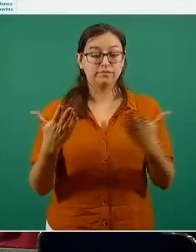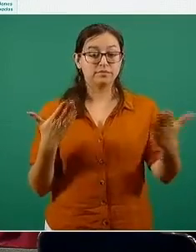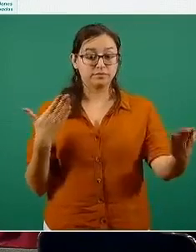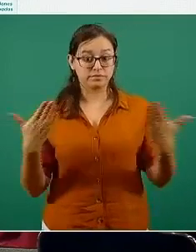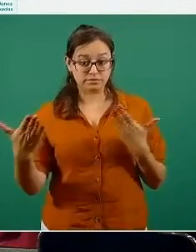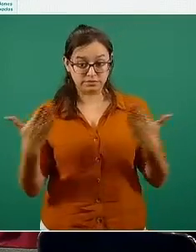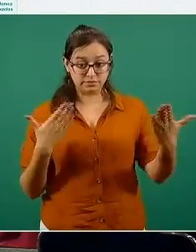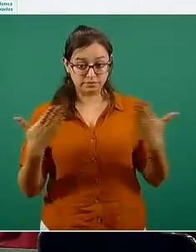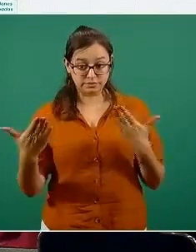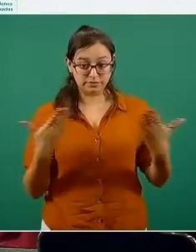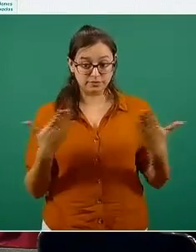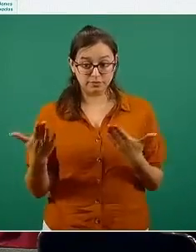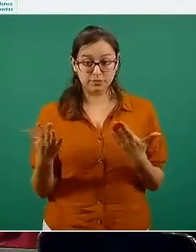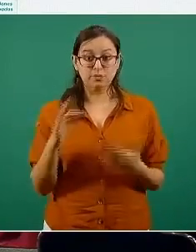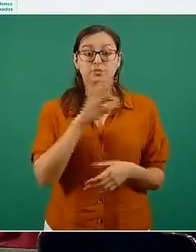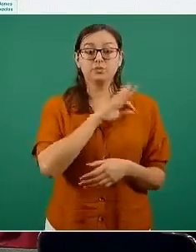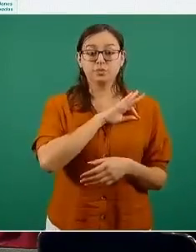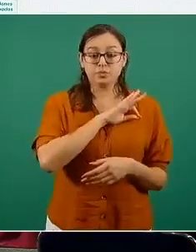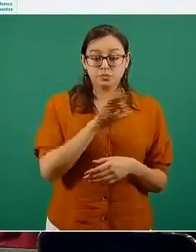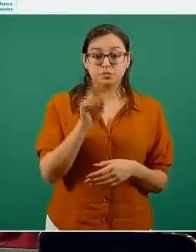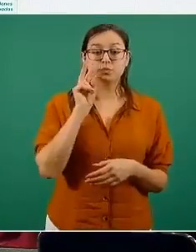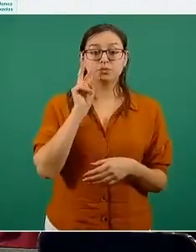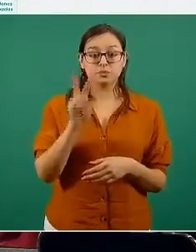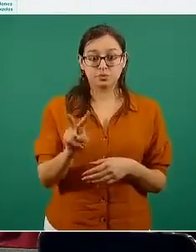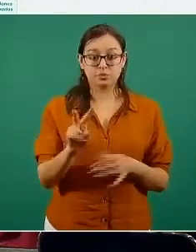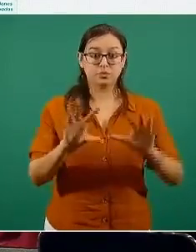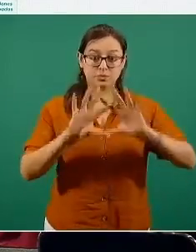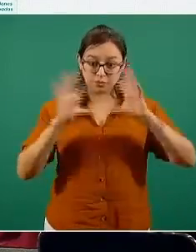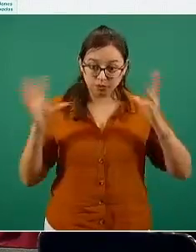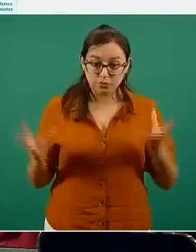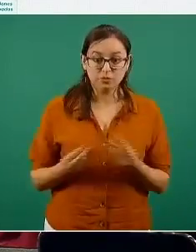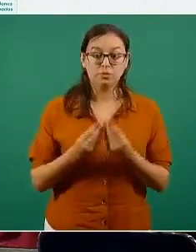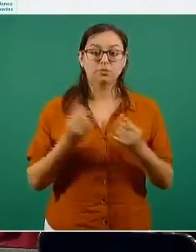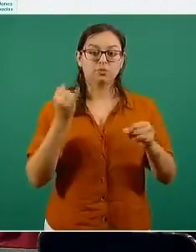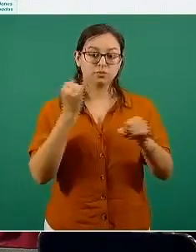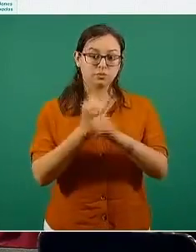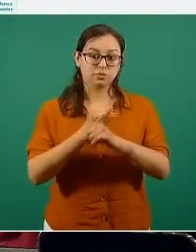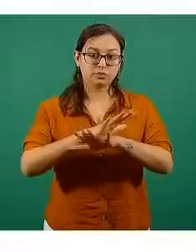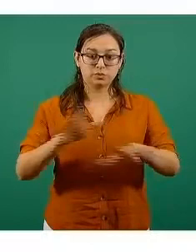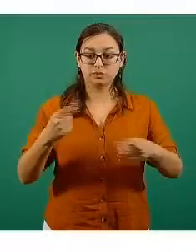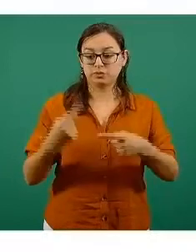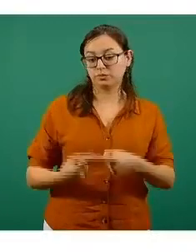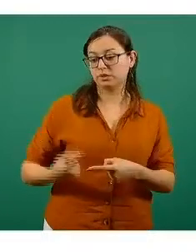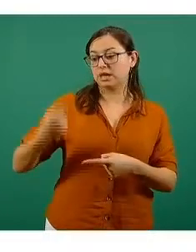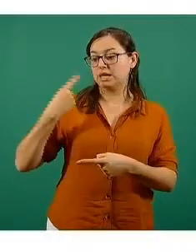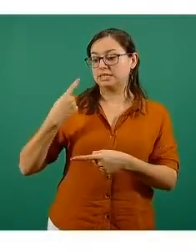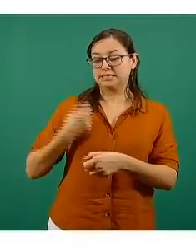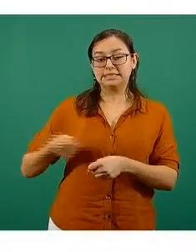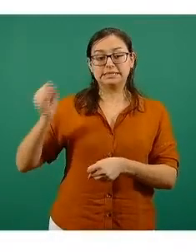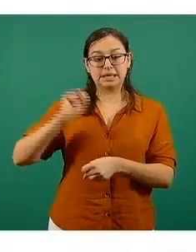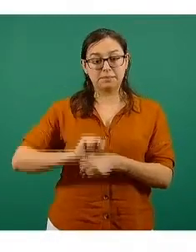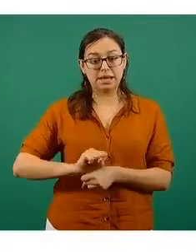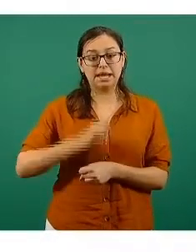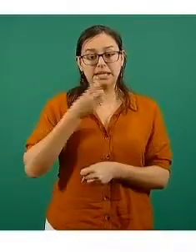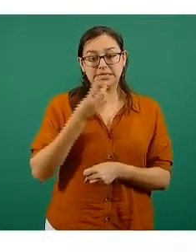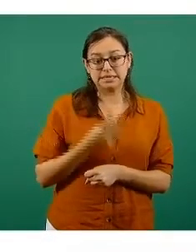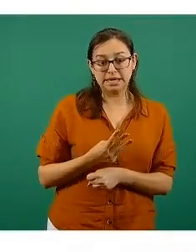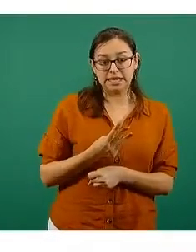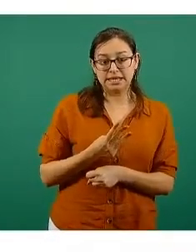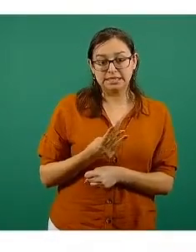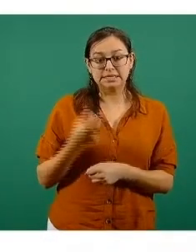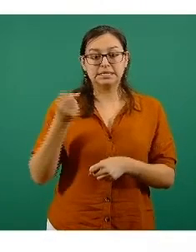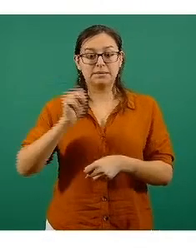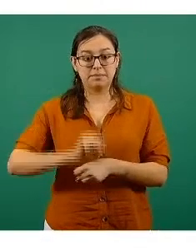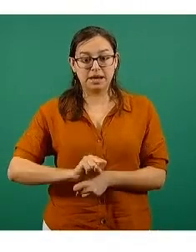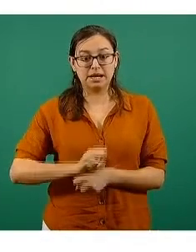ya. Podemos comparar entonces los datos completos o lo más completo posible de la semana 3 en comparación con la semana